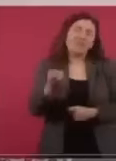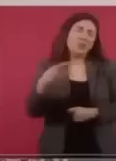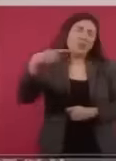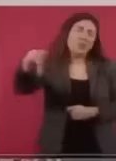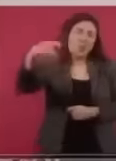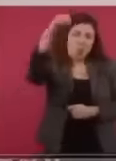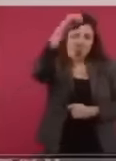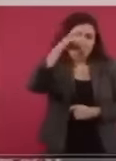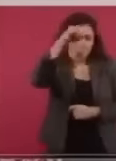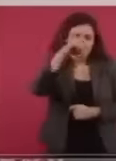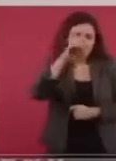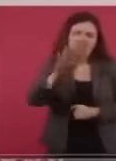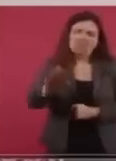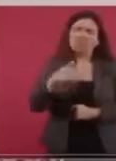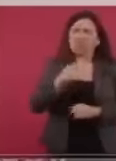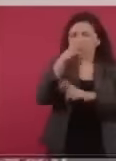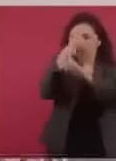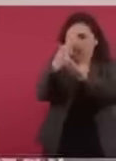escucharlo.